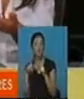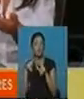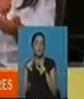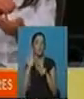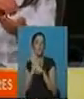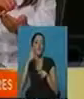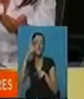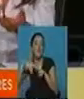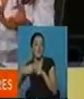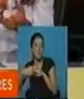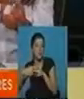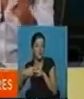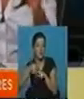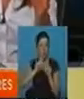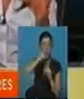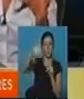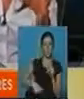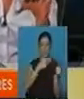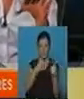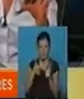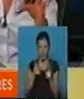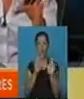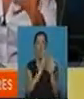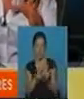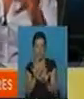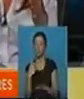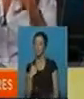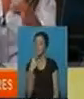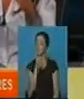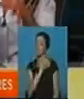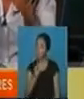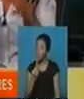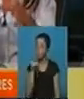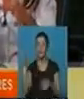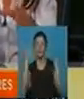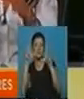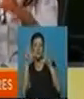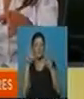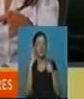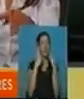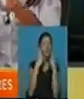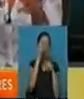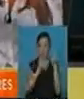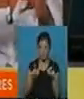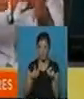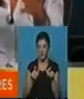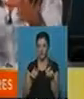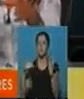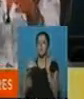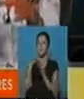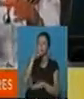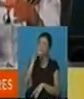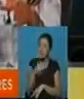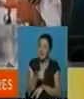estamos hablando de que uno es, las mentes son dominadas por la televisión, pero sí rasgos muy concretos de este tipo